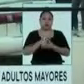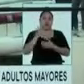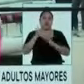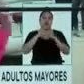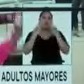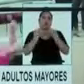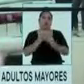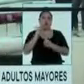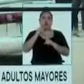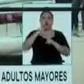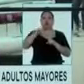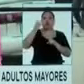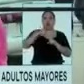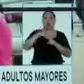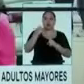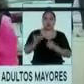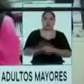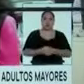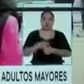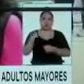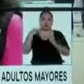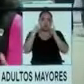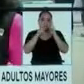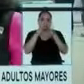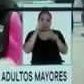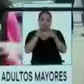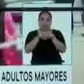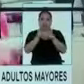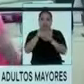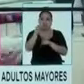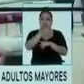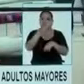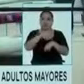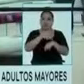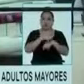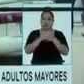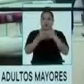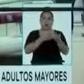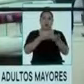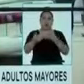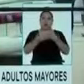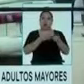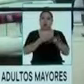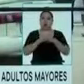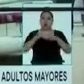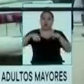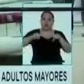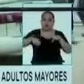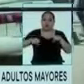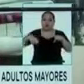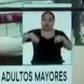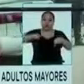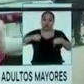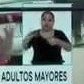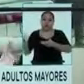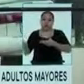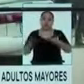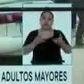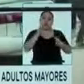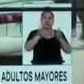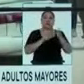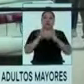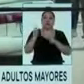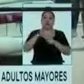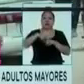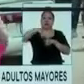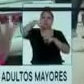municipalidad. A ver, señora, evidentemente todo el mundo quiere al abuelito y todo el mundo quiere al bisabuelito, ¿no? Pero ya,